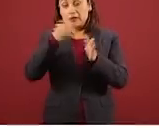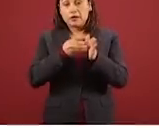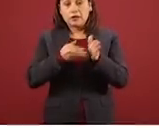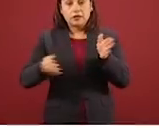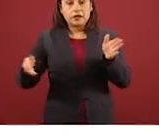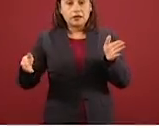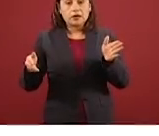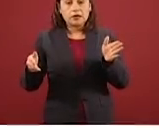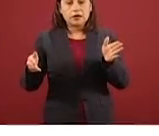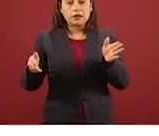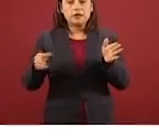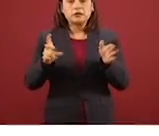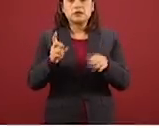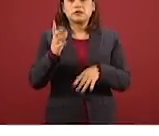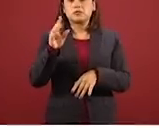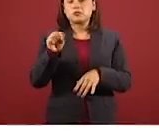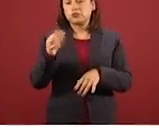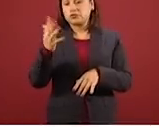todo